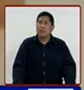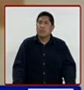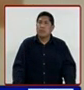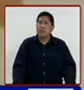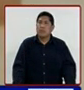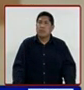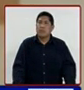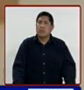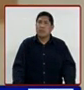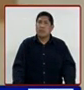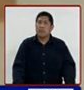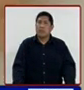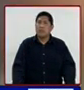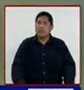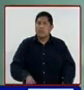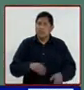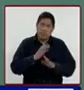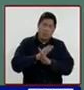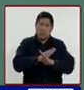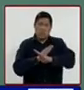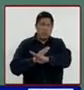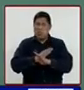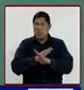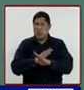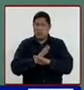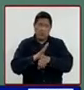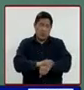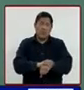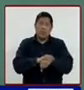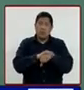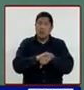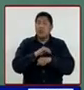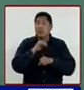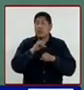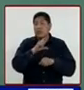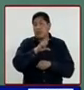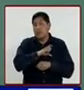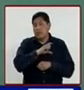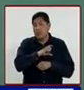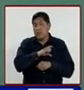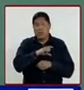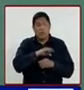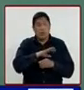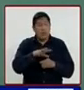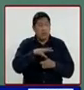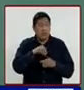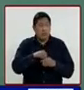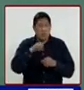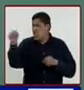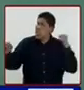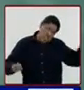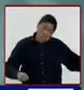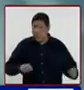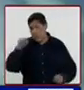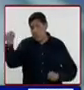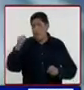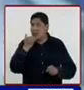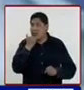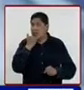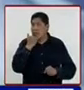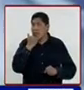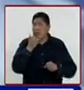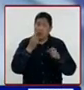Ha prestado resistencia, ¿no?, a la intervención policial. Inclusive ha llegado a agredir al personal